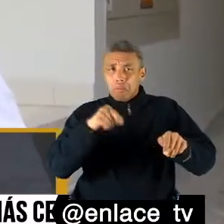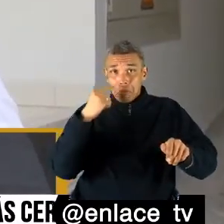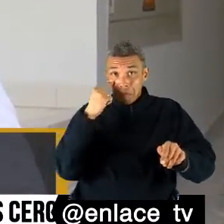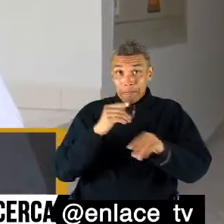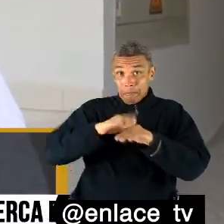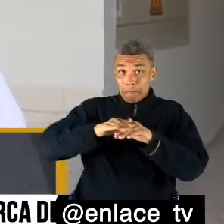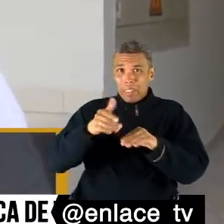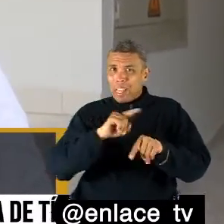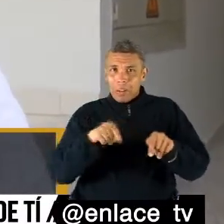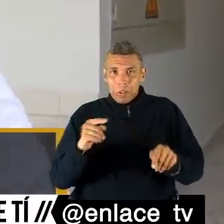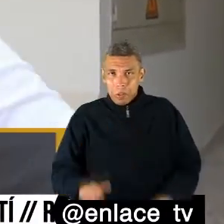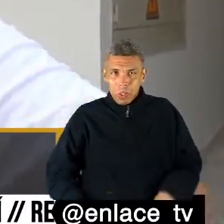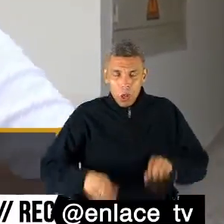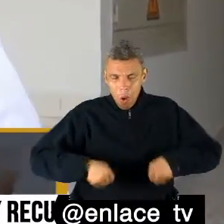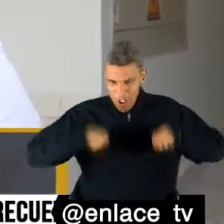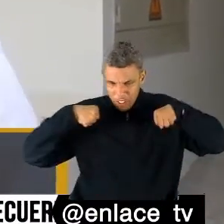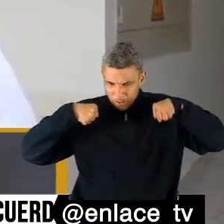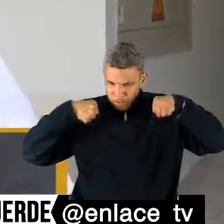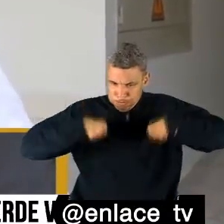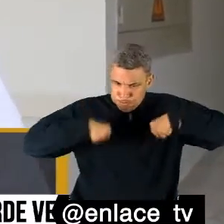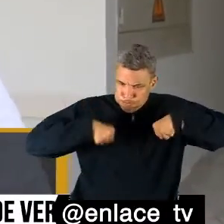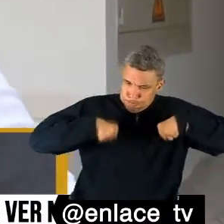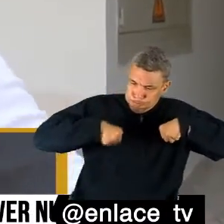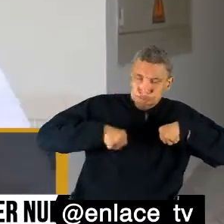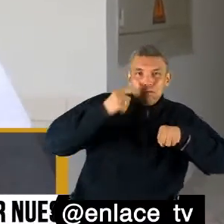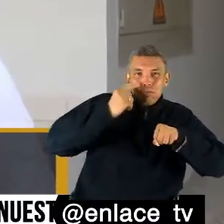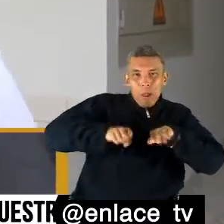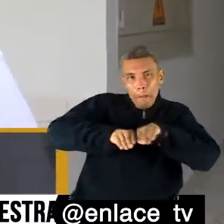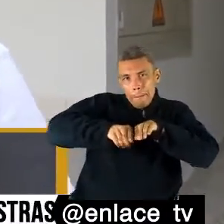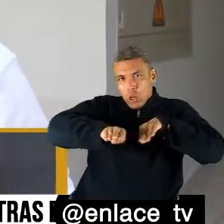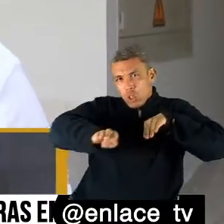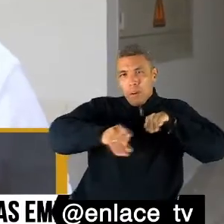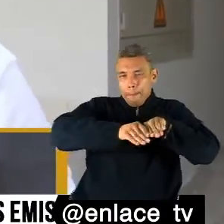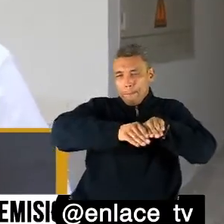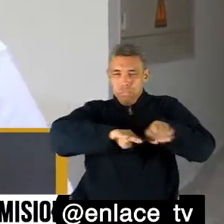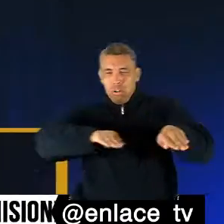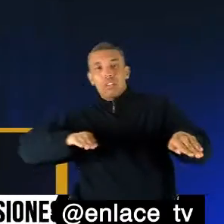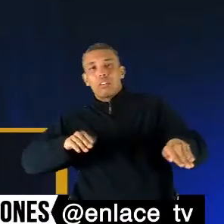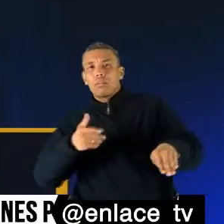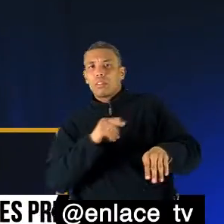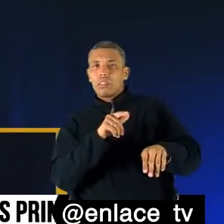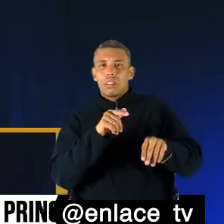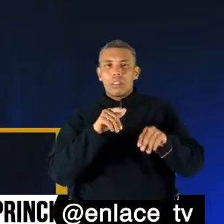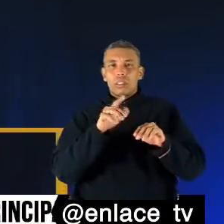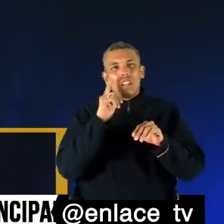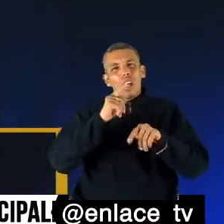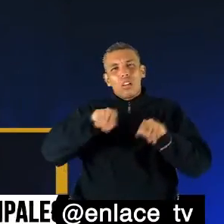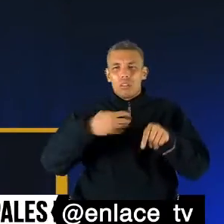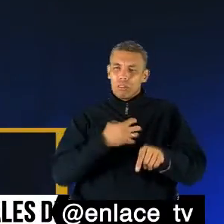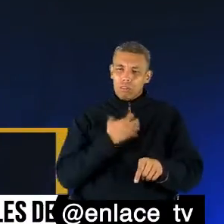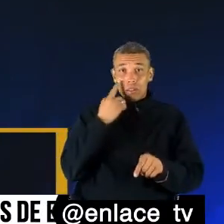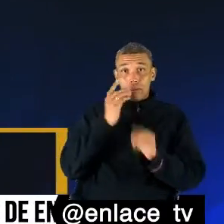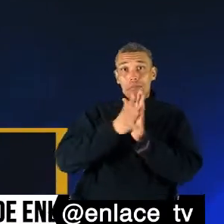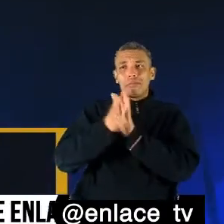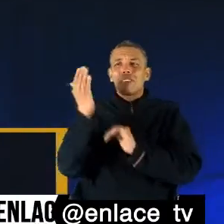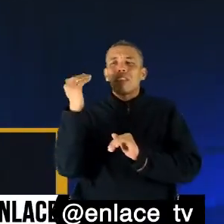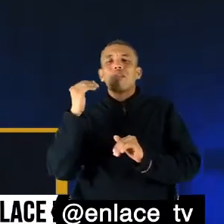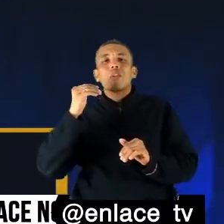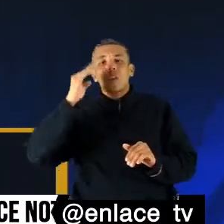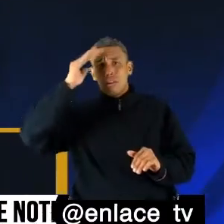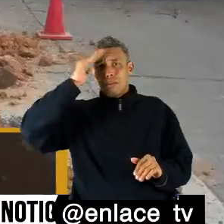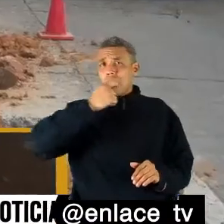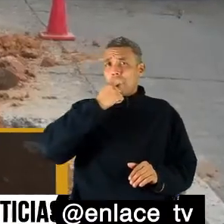comunidad de Barranca Bermeja. Los diferentes arquitectos, ingenieros constantemente me llaman, no solamente a mí, sino también al arquitecto Alberto Cotes, el de